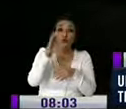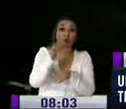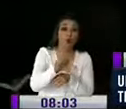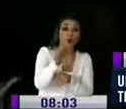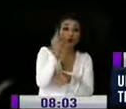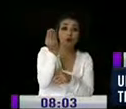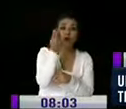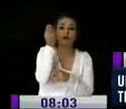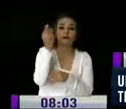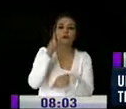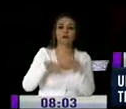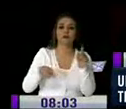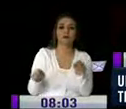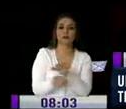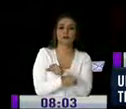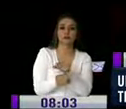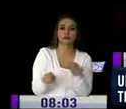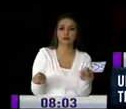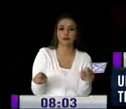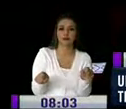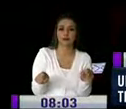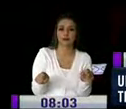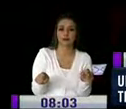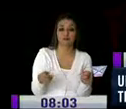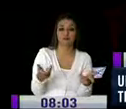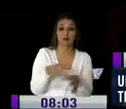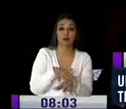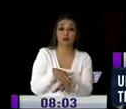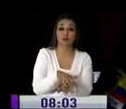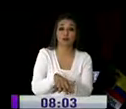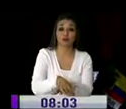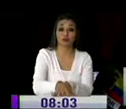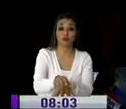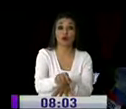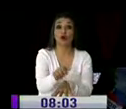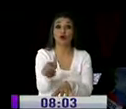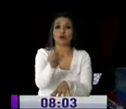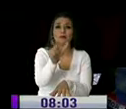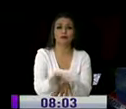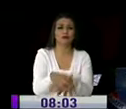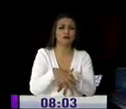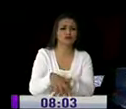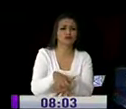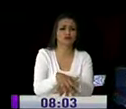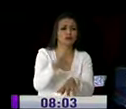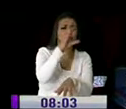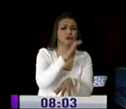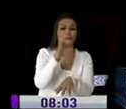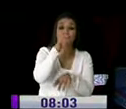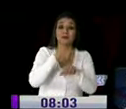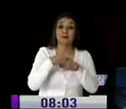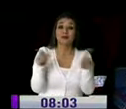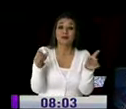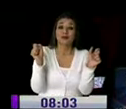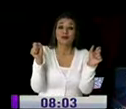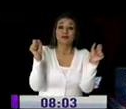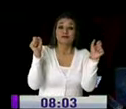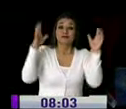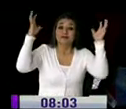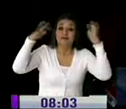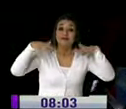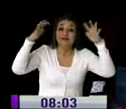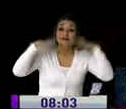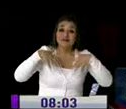joven. En favor del río, se encuentra la otra persona. Lamentablemente el clima no nos dejó